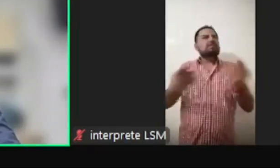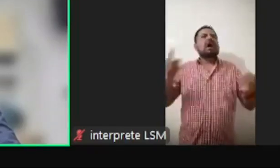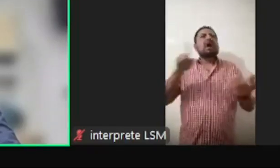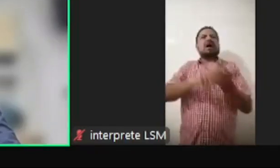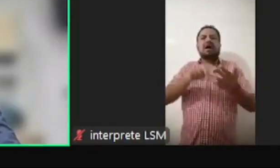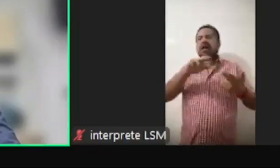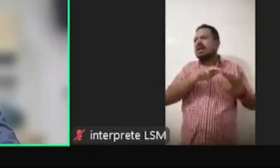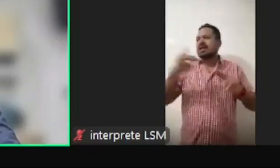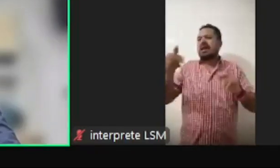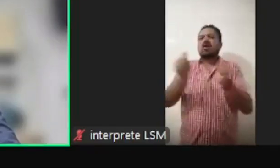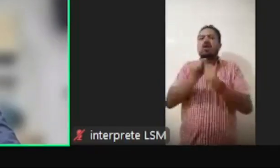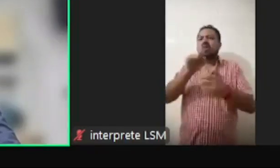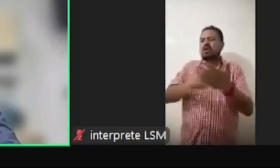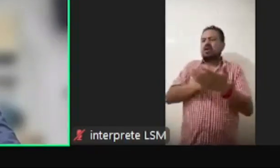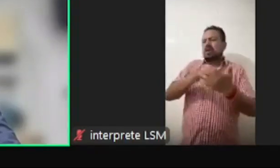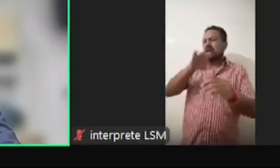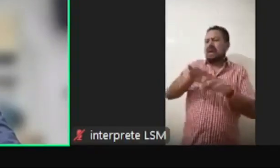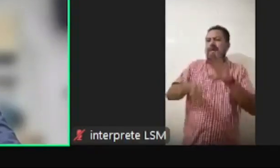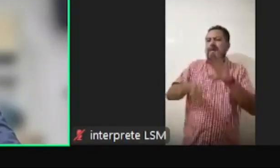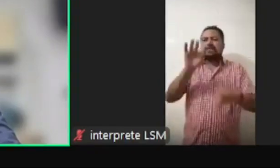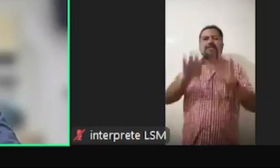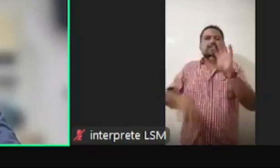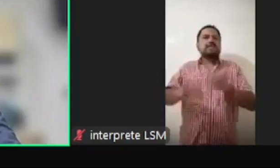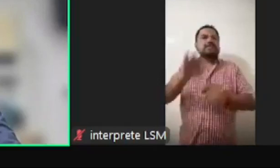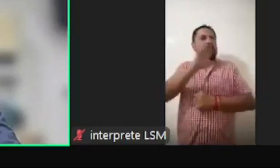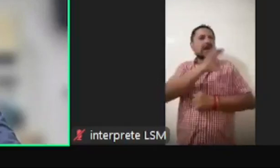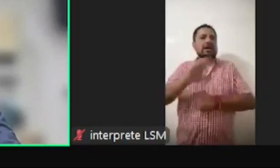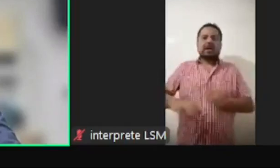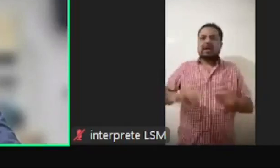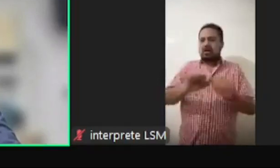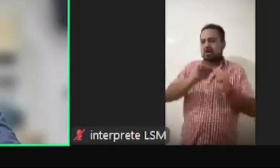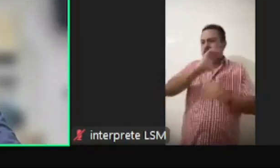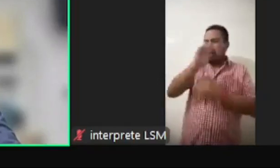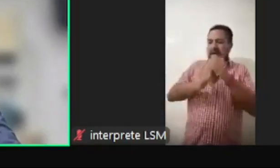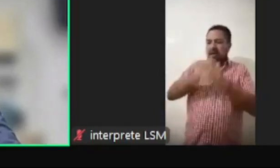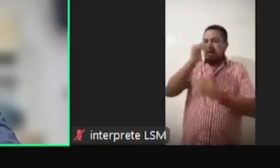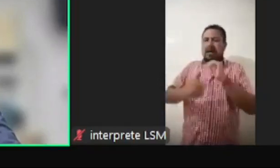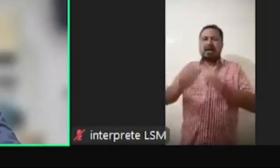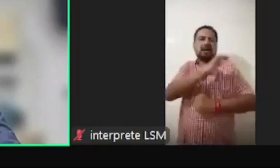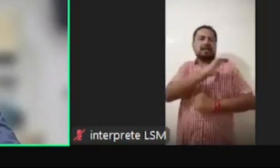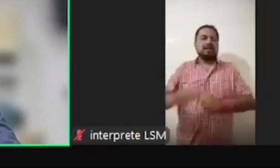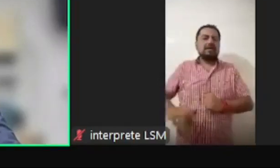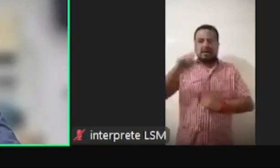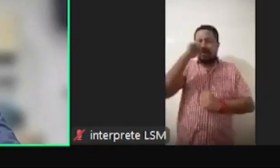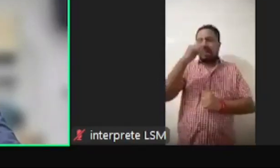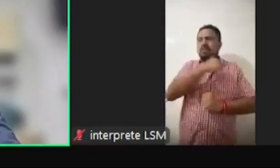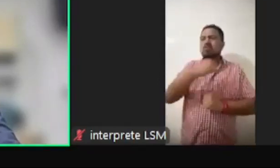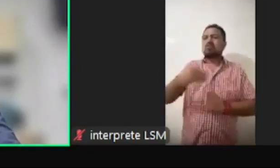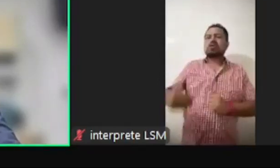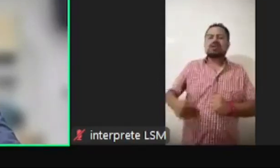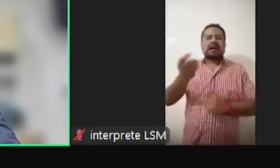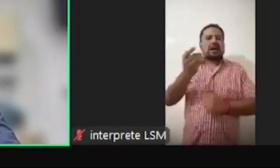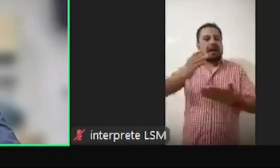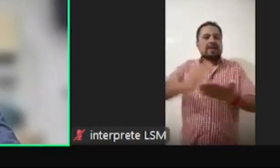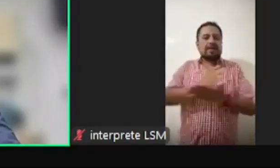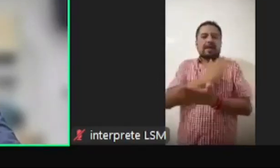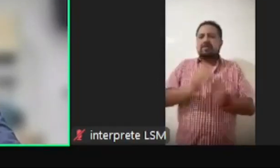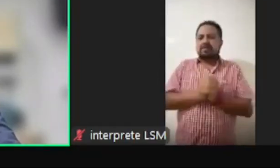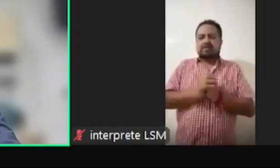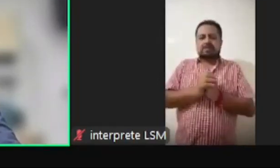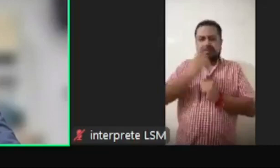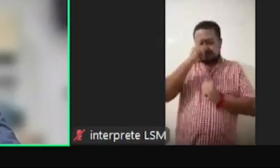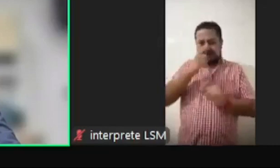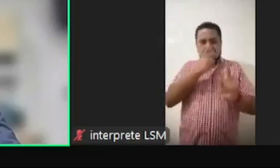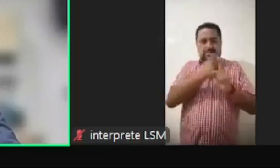con la elección y selección de precandidatos, se ha llevado y concluido el periodo de registro de candidaturas para ayuntamientos, además de que el término para realizar sustituciones